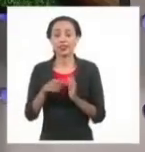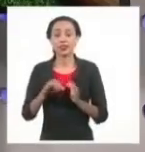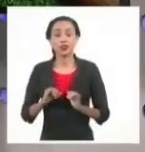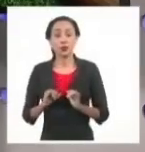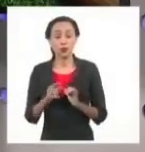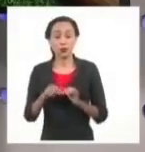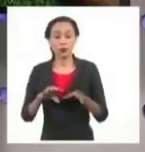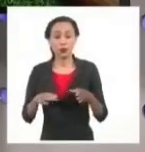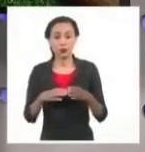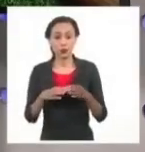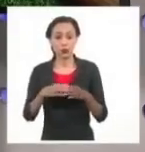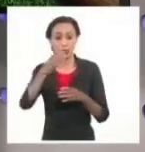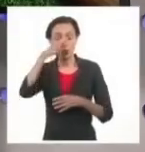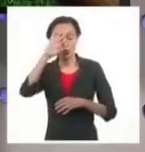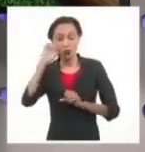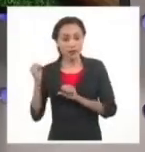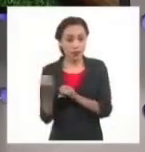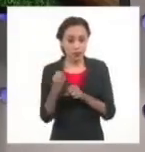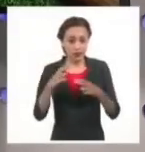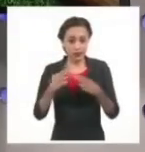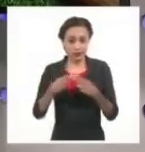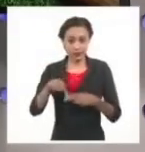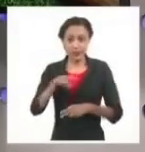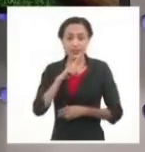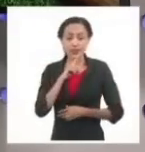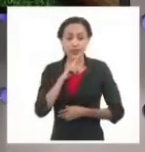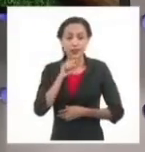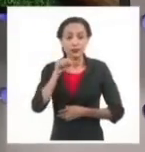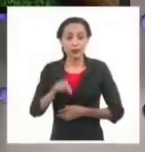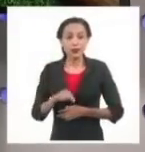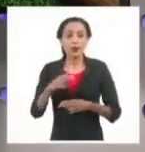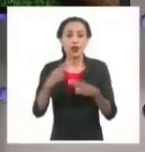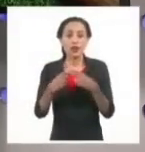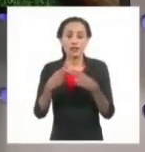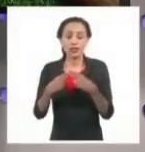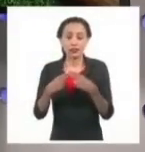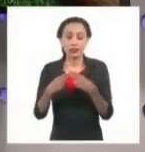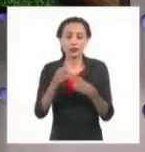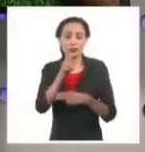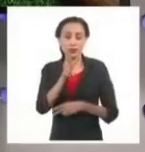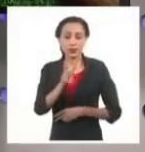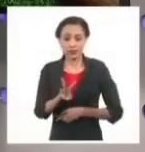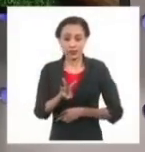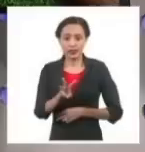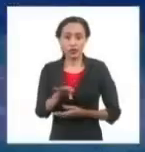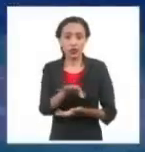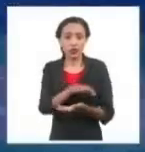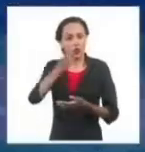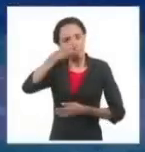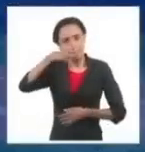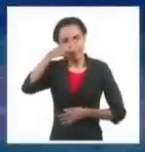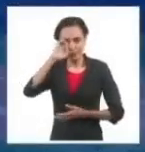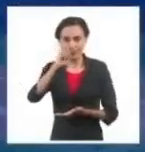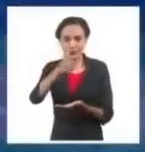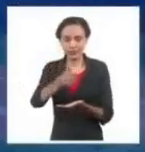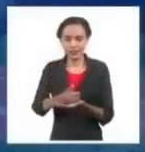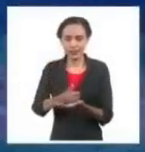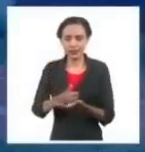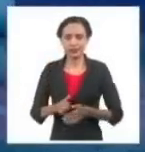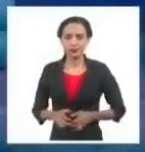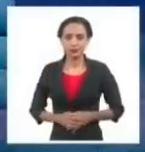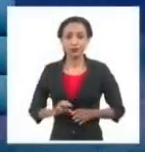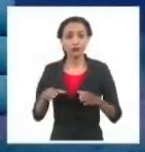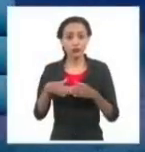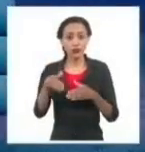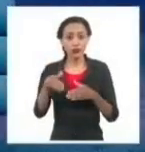equipo cuba de béisbol que competirá desde este viernes en el premundial sub 23 con sede en aguascalientes méxico integran el conjunto de los